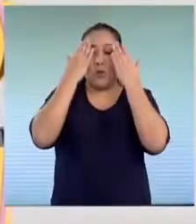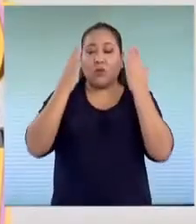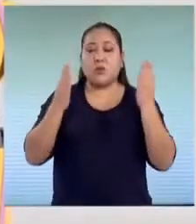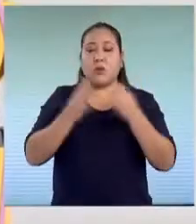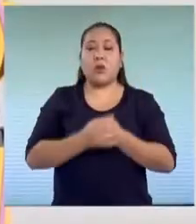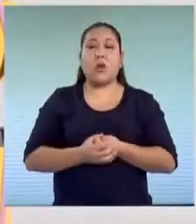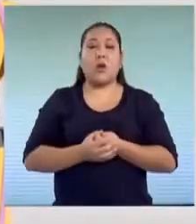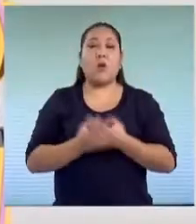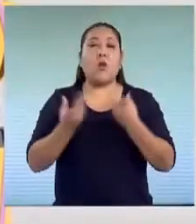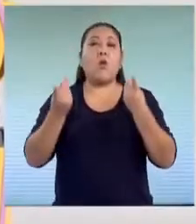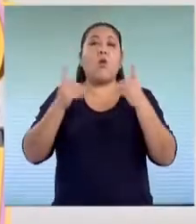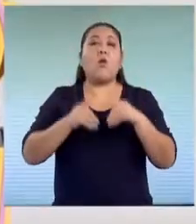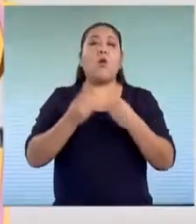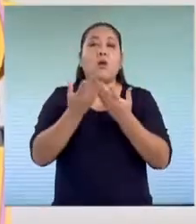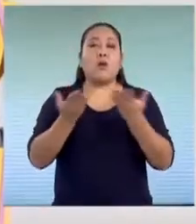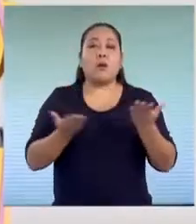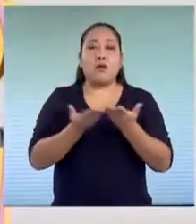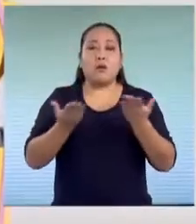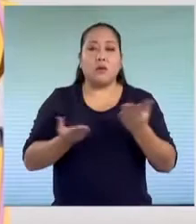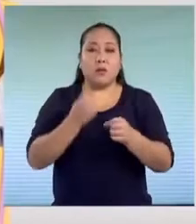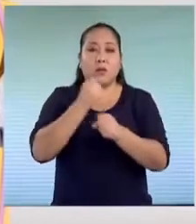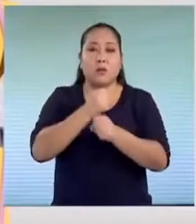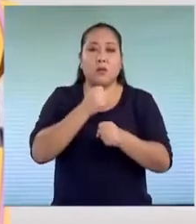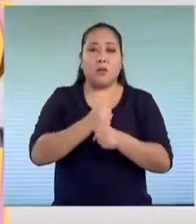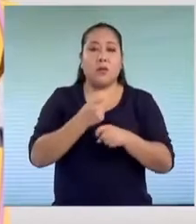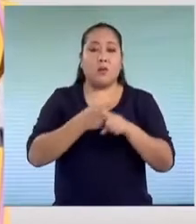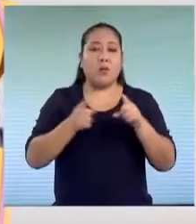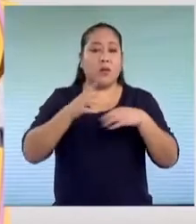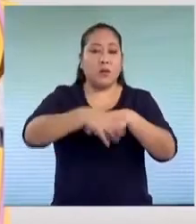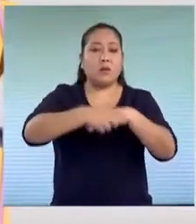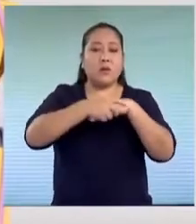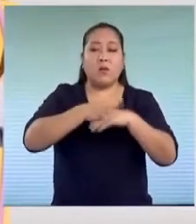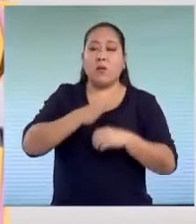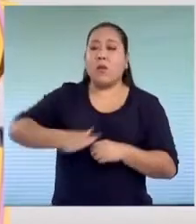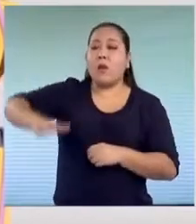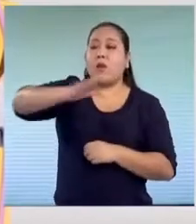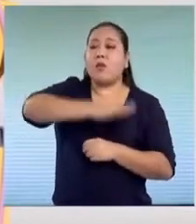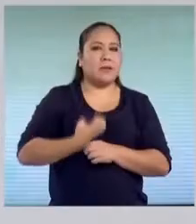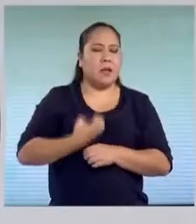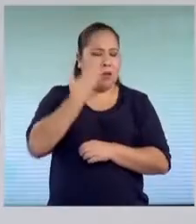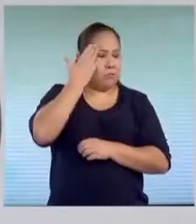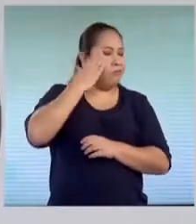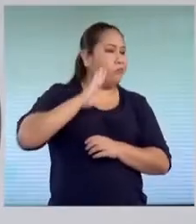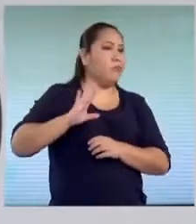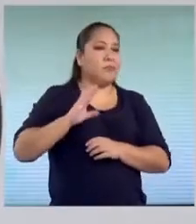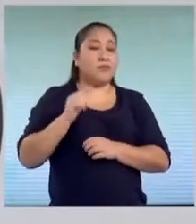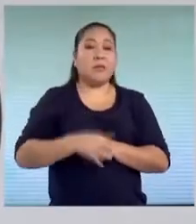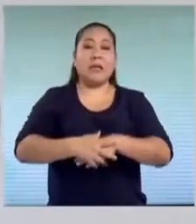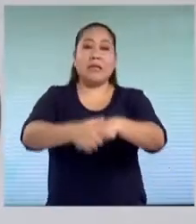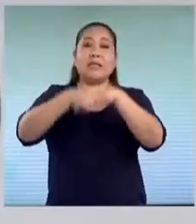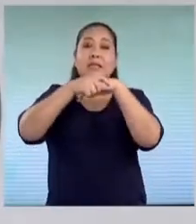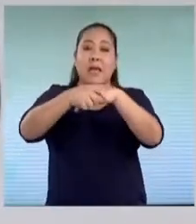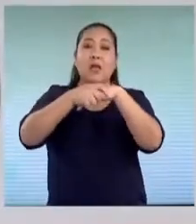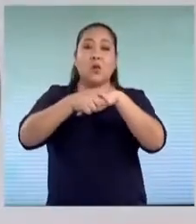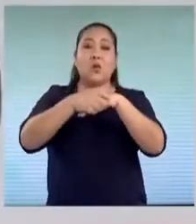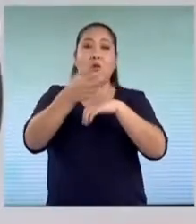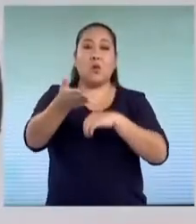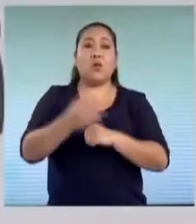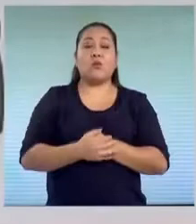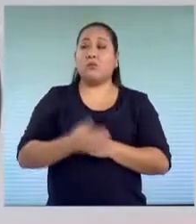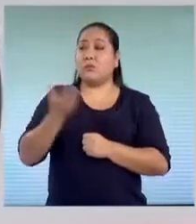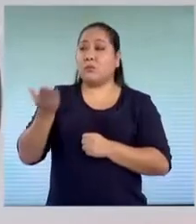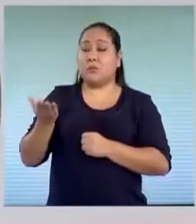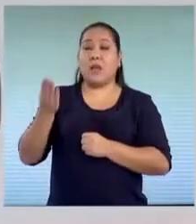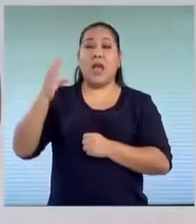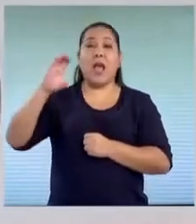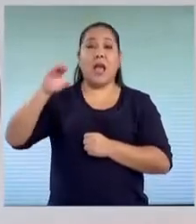desde cuándo y dónde trabaja, pero mi saludo para todos los trabajadores del país y del mundo. Saludo al señor